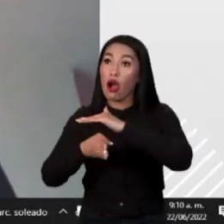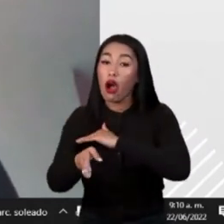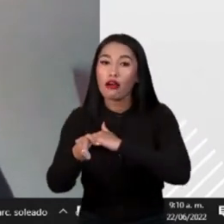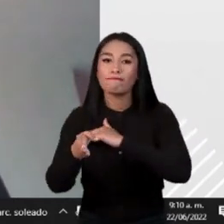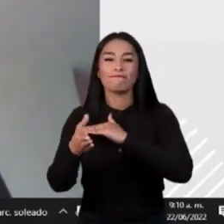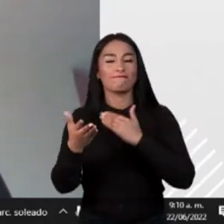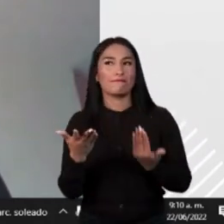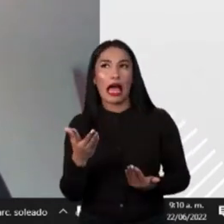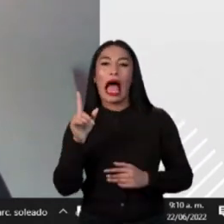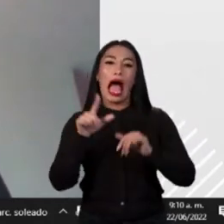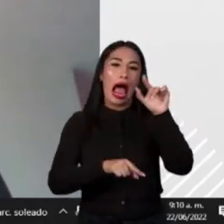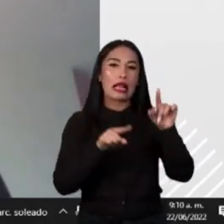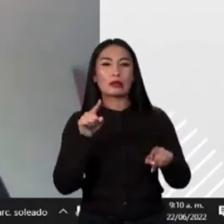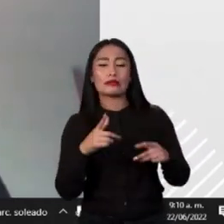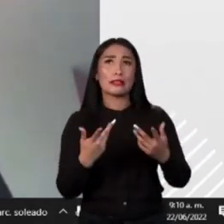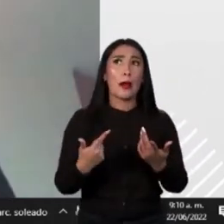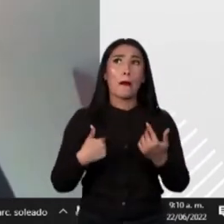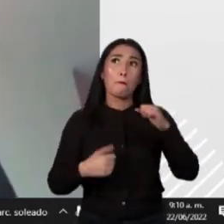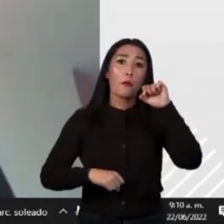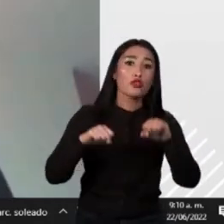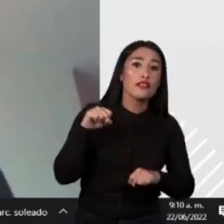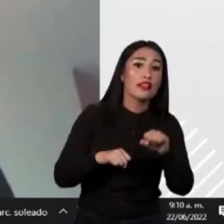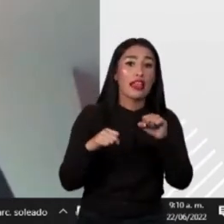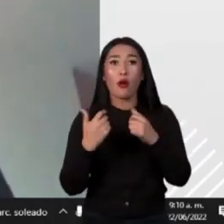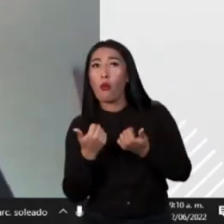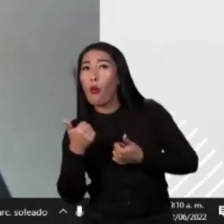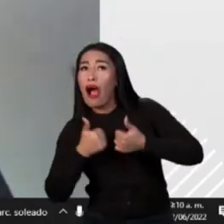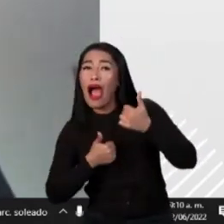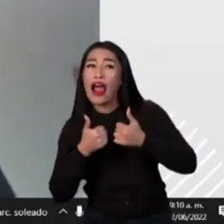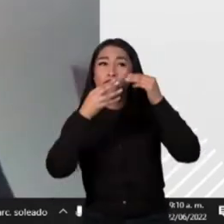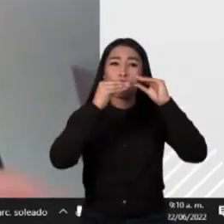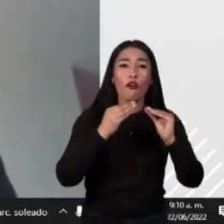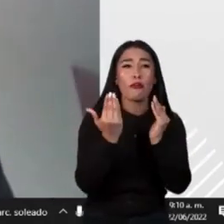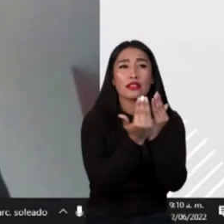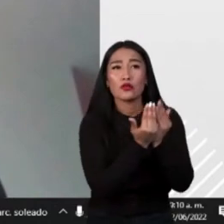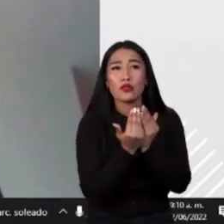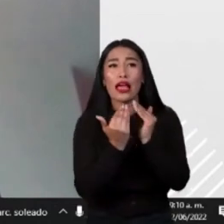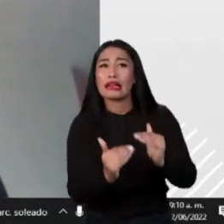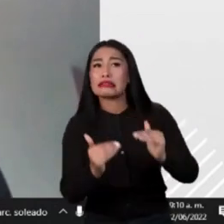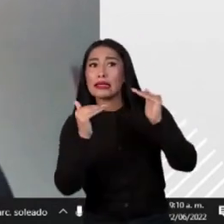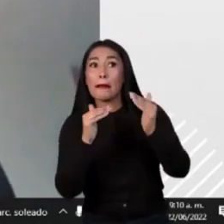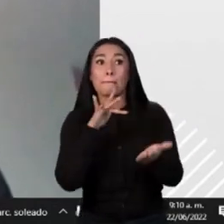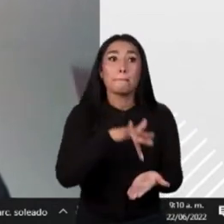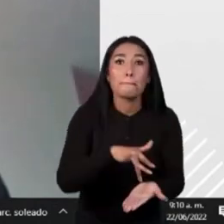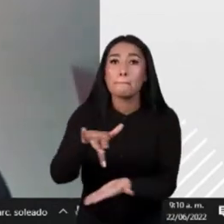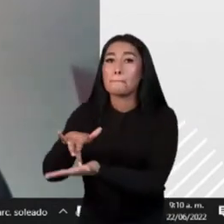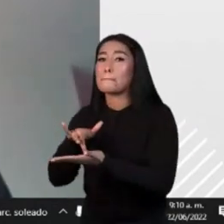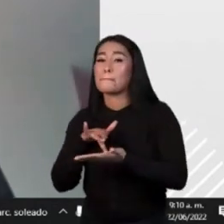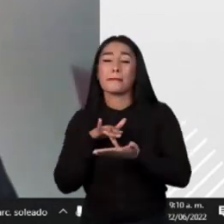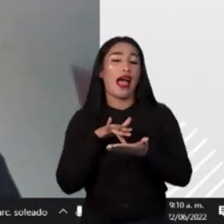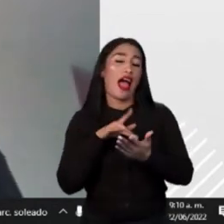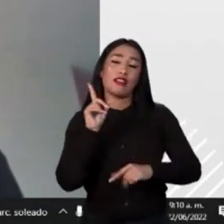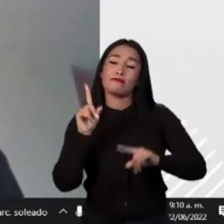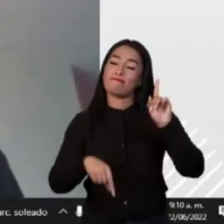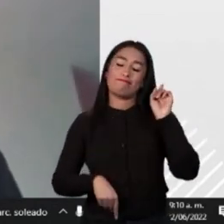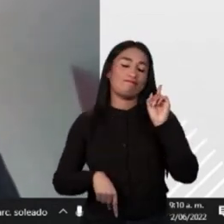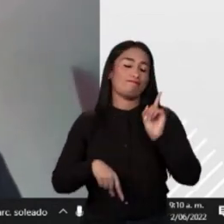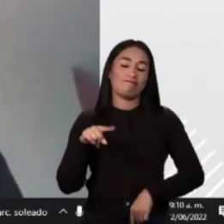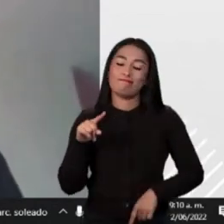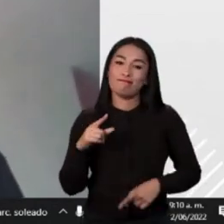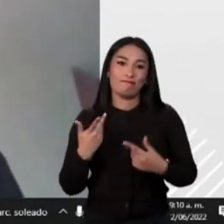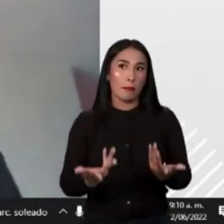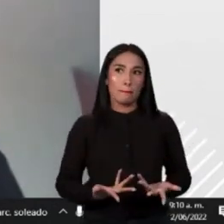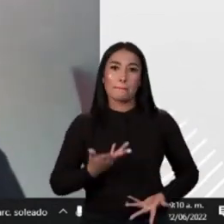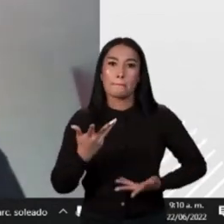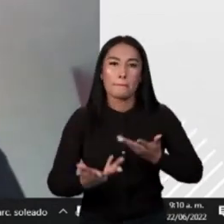cualquier opción de universidad, lo que quieren es poder acceder a educación superior. ¿Cómo hacemos para reducir esa brecha? Para que todos puedan tener la posibilidad no